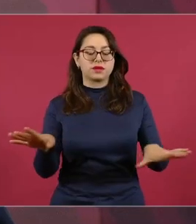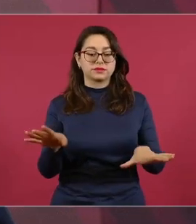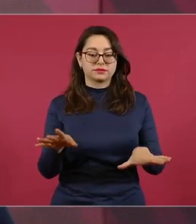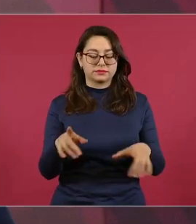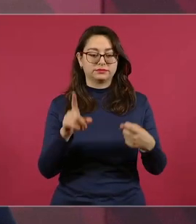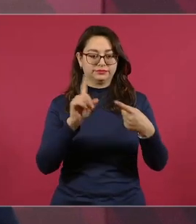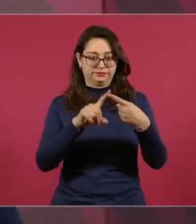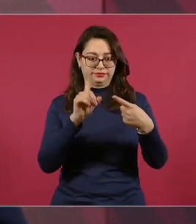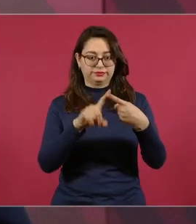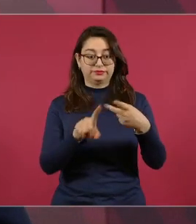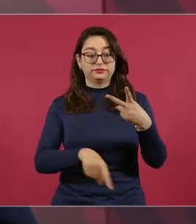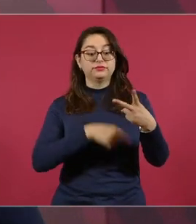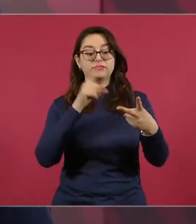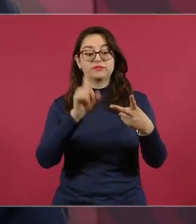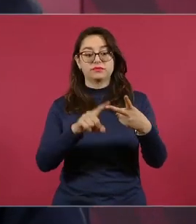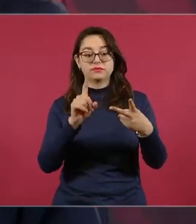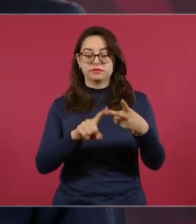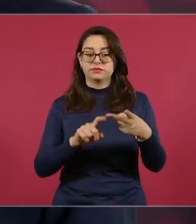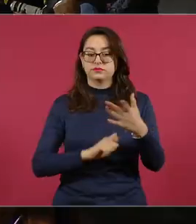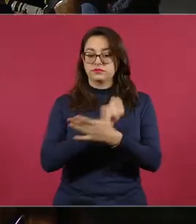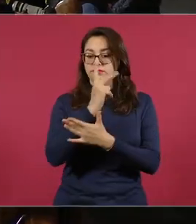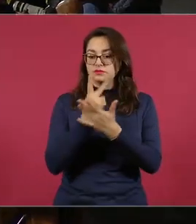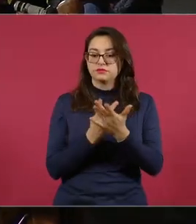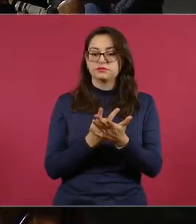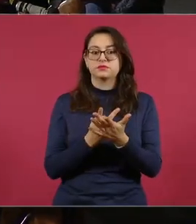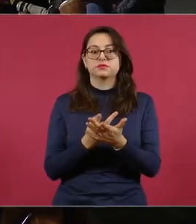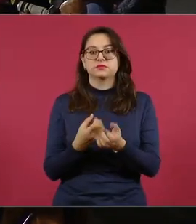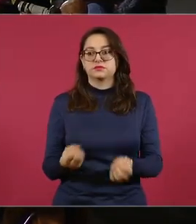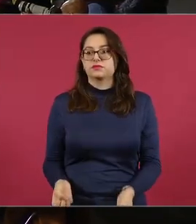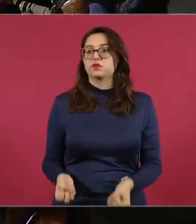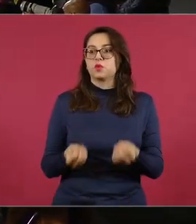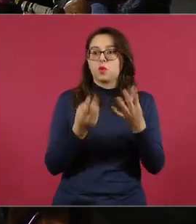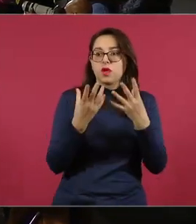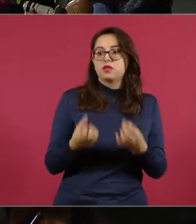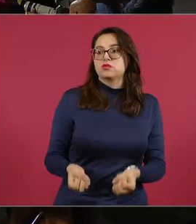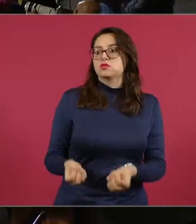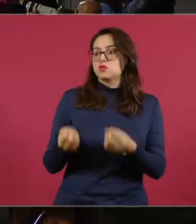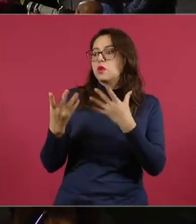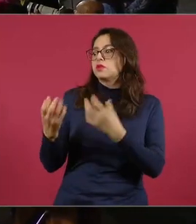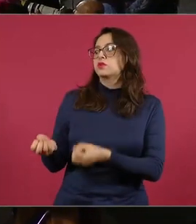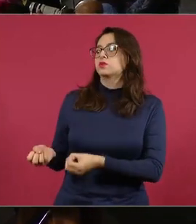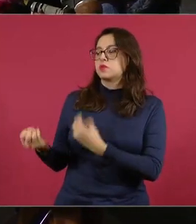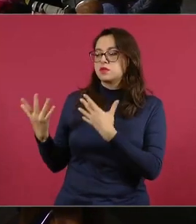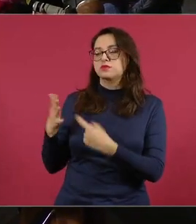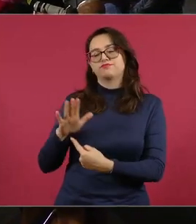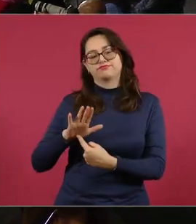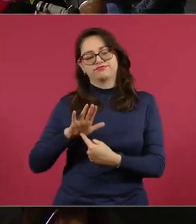en todos los programas de bienestar. Y al final,